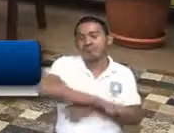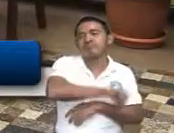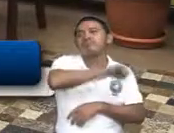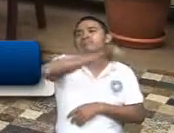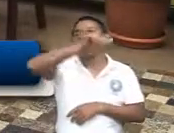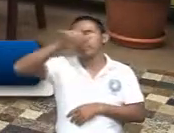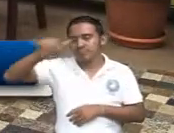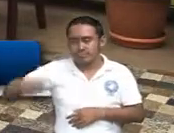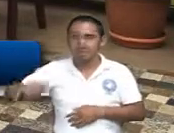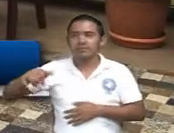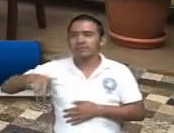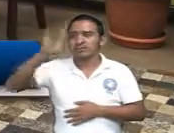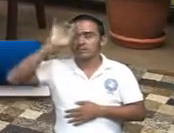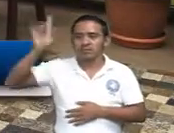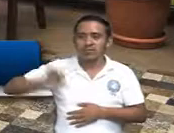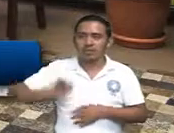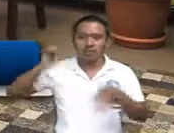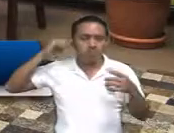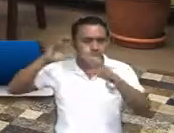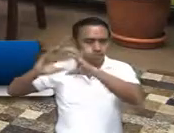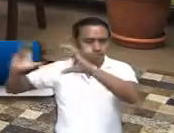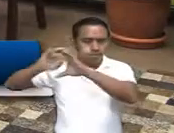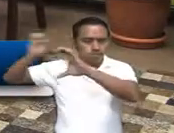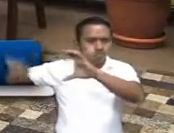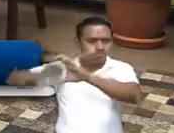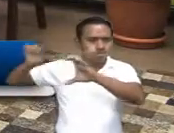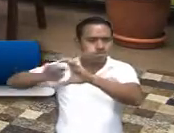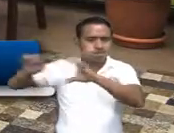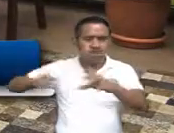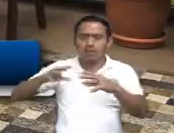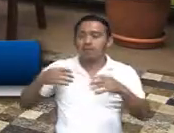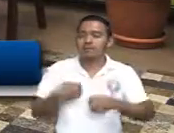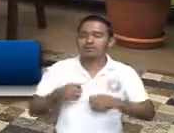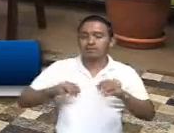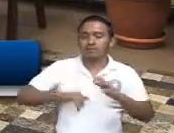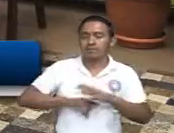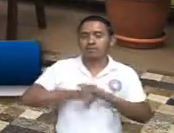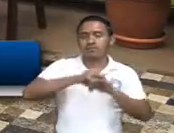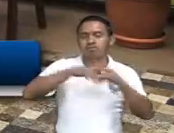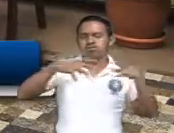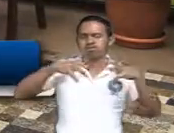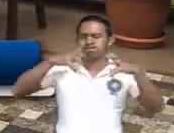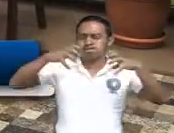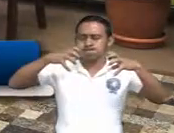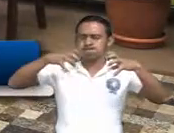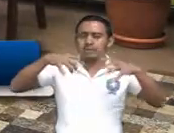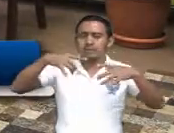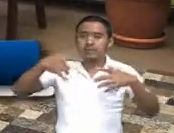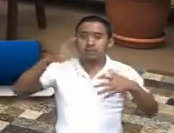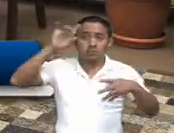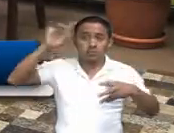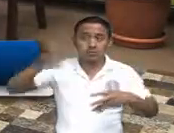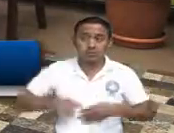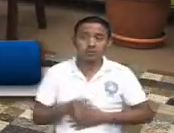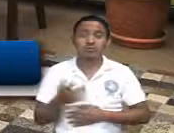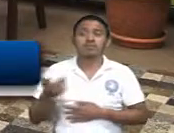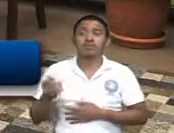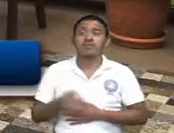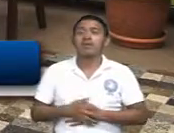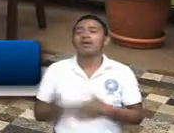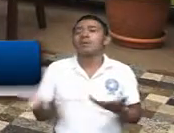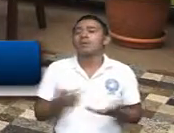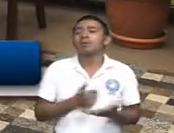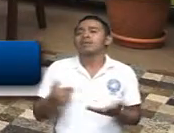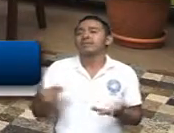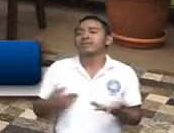del ruido de la turbina de la presión del aire y se monta un avión sin saber que le pueda producir que pueda hacer